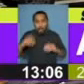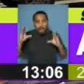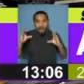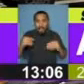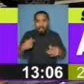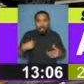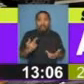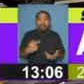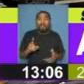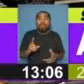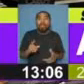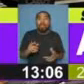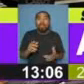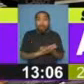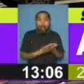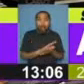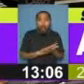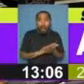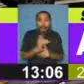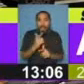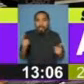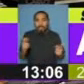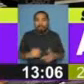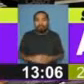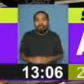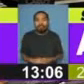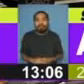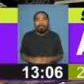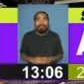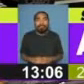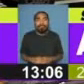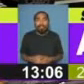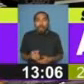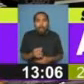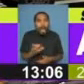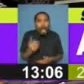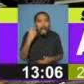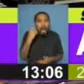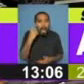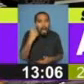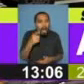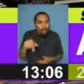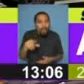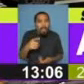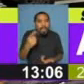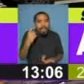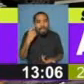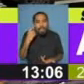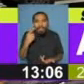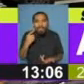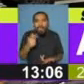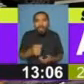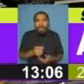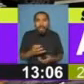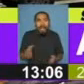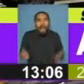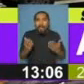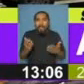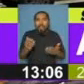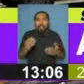la negociación. Bien. ¿Se estima de cuánto va a ser el incremento que va a venir esta noche o mañana?